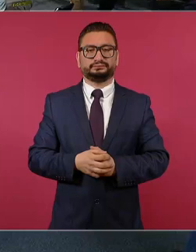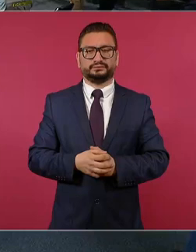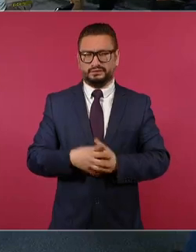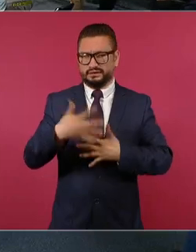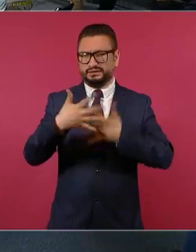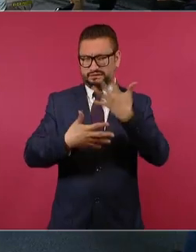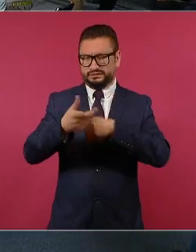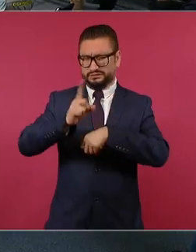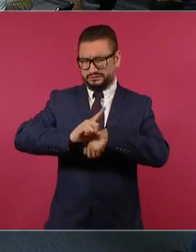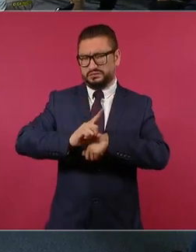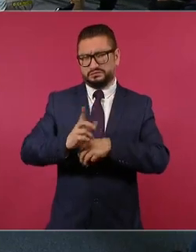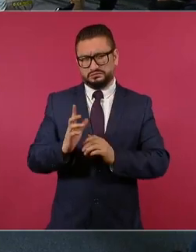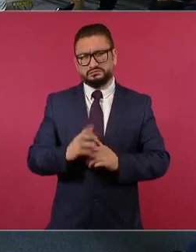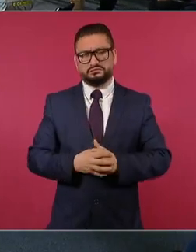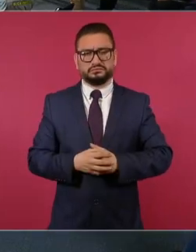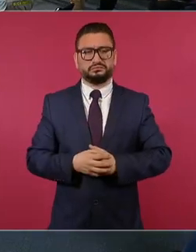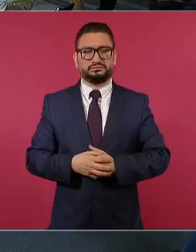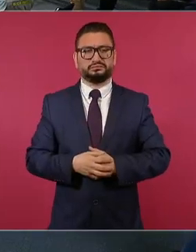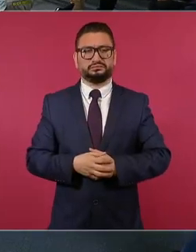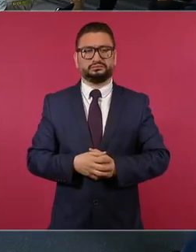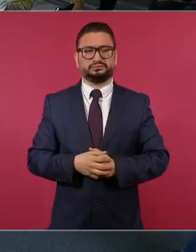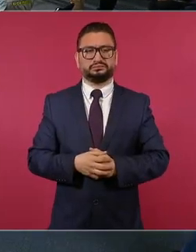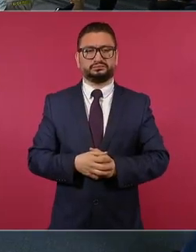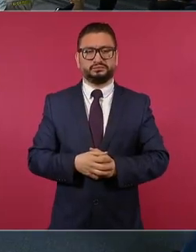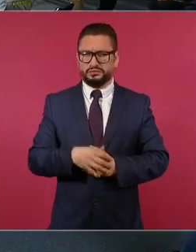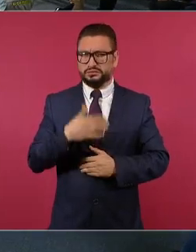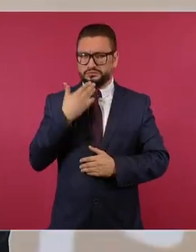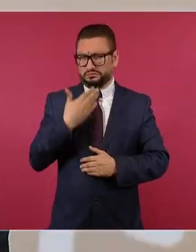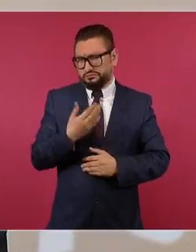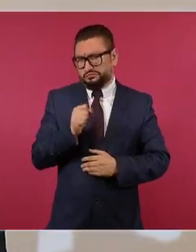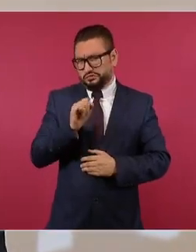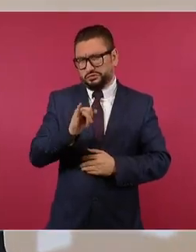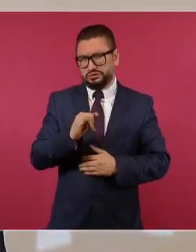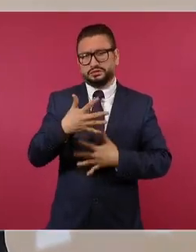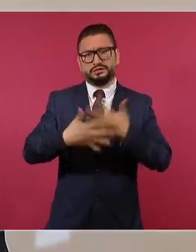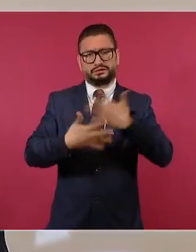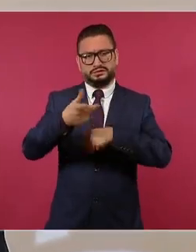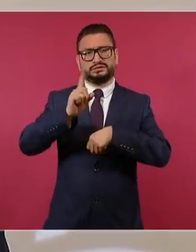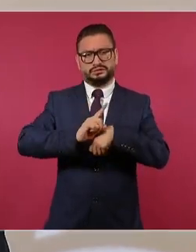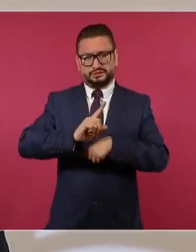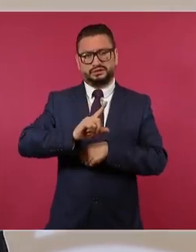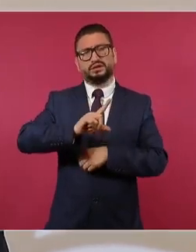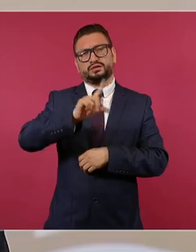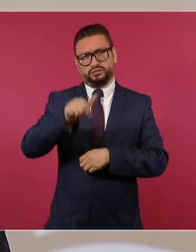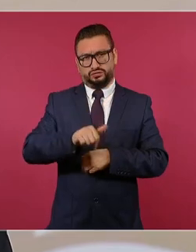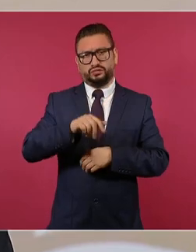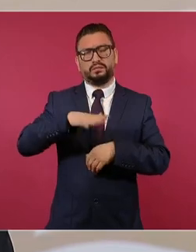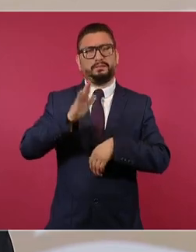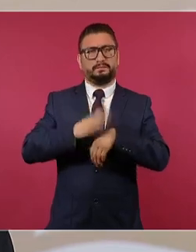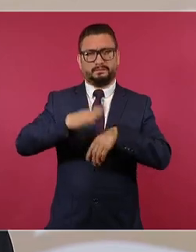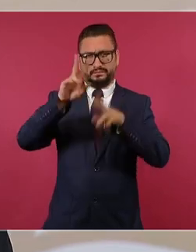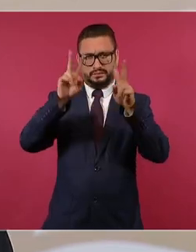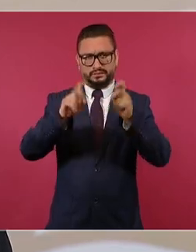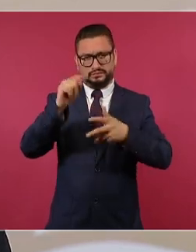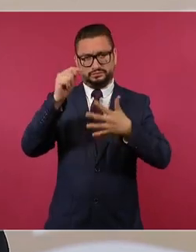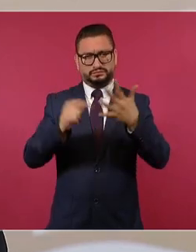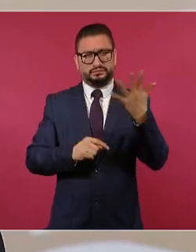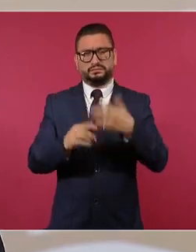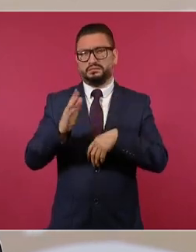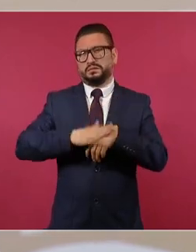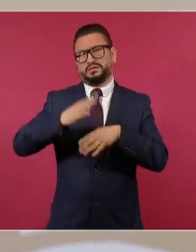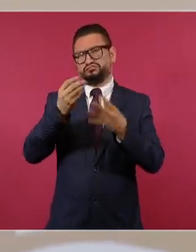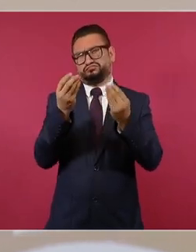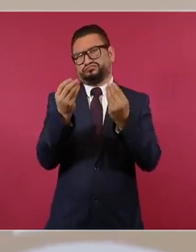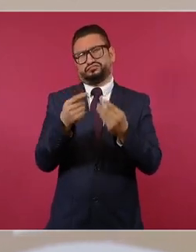15 días. O antes, como sea. Sí, 15 días. Hay más temas, la verdad. Hay